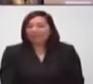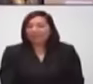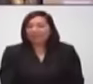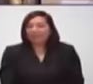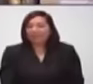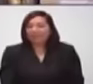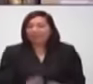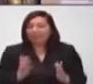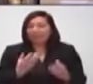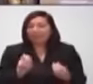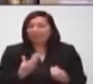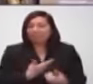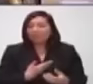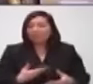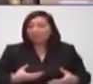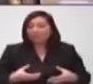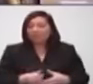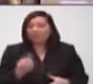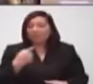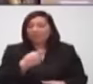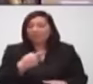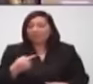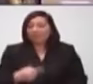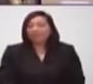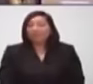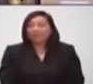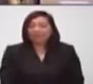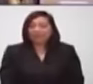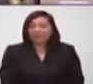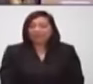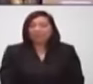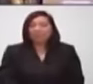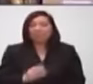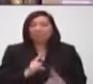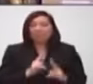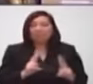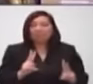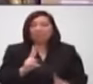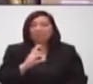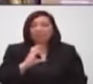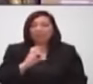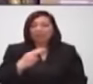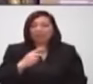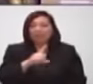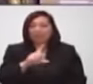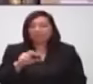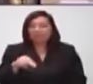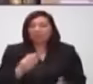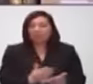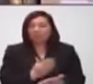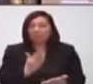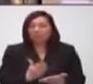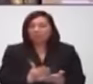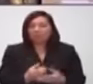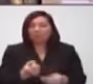consternado un poco, lo digo como presidente de transporte, que la semana pasada estuve en el Valle del Chillón, con los dirigentes y viendo este problema